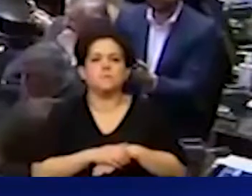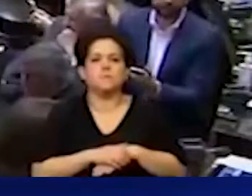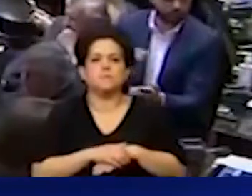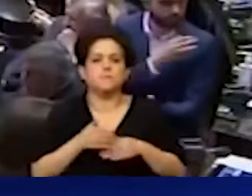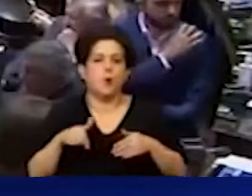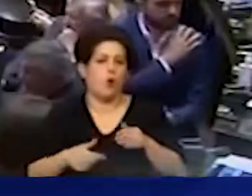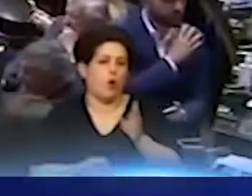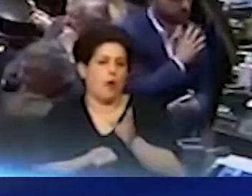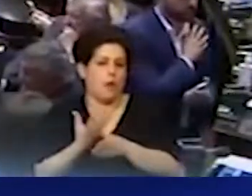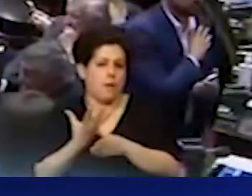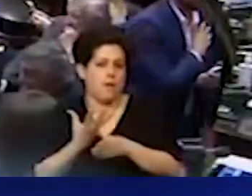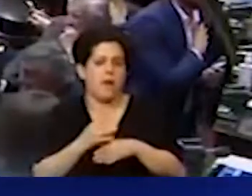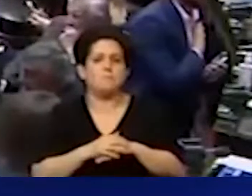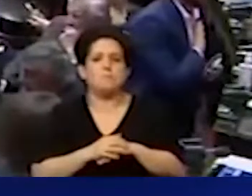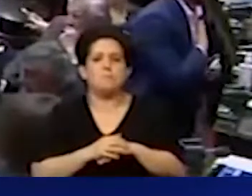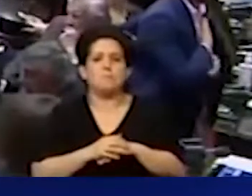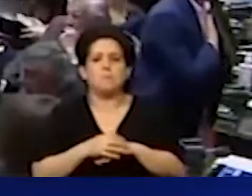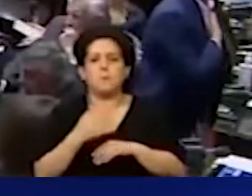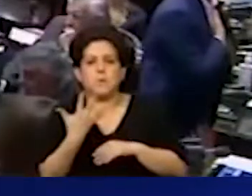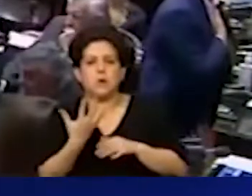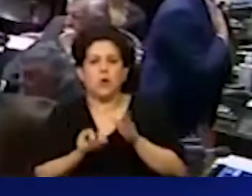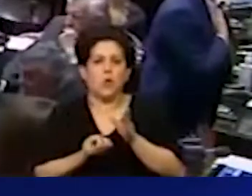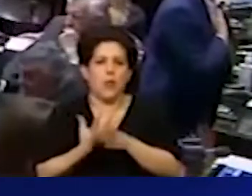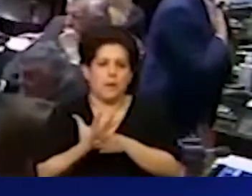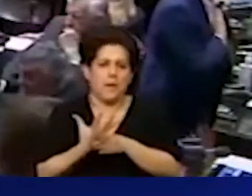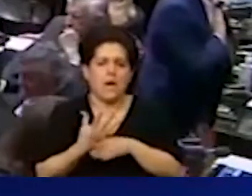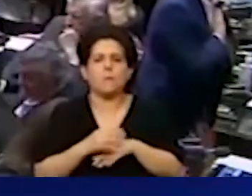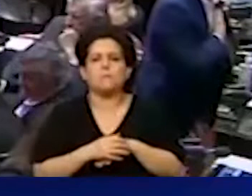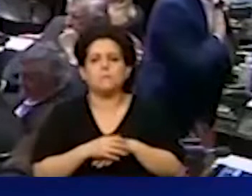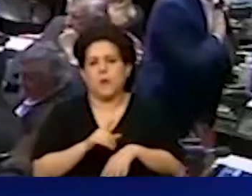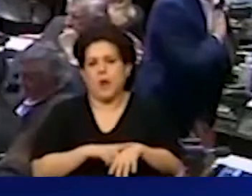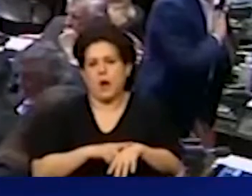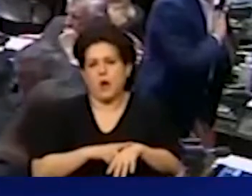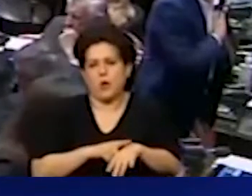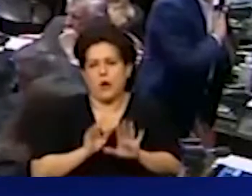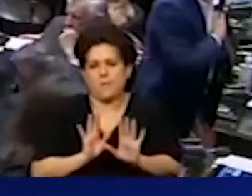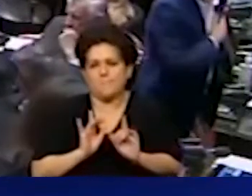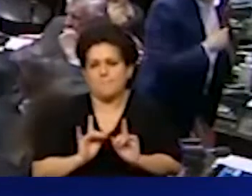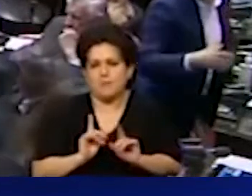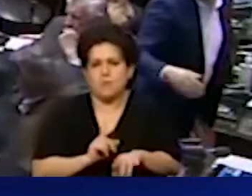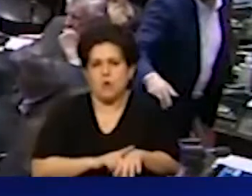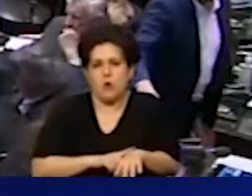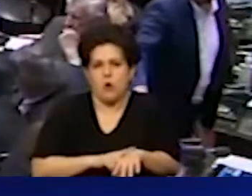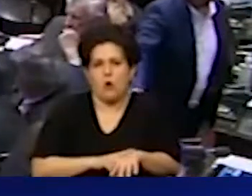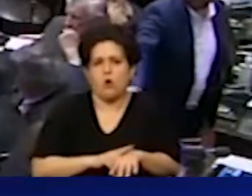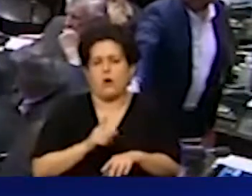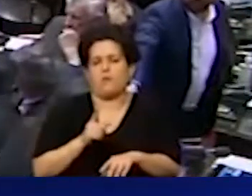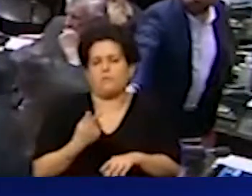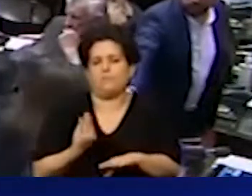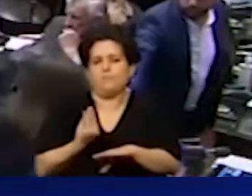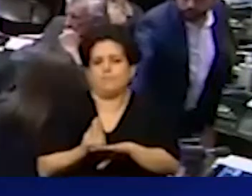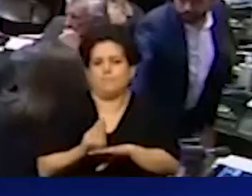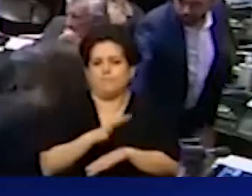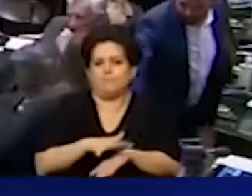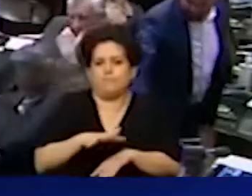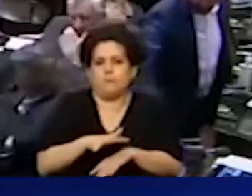esta mañana, a las 5 de la mañana, la hora en que solía entrar a su turno en la acería